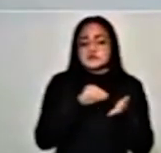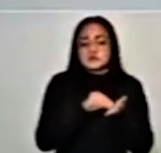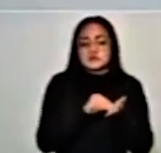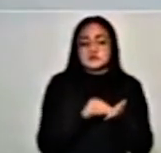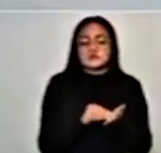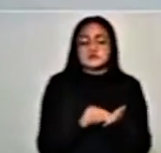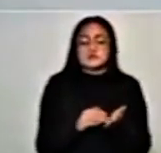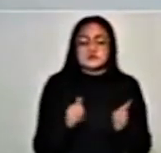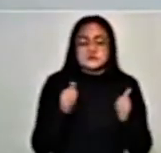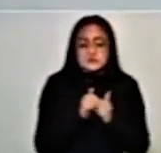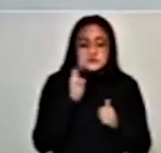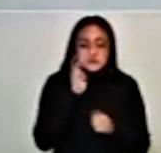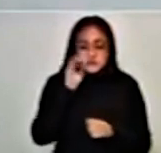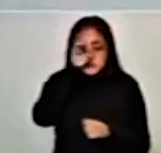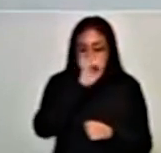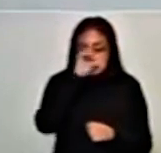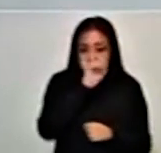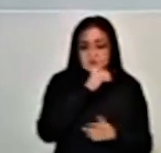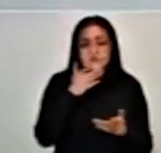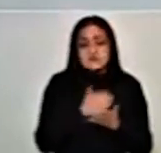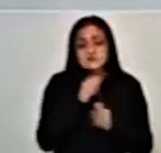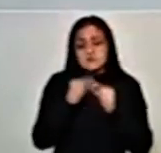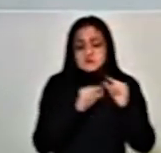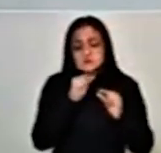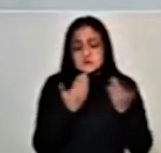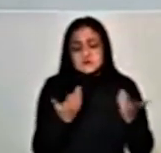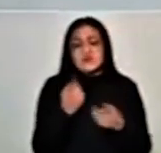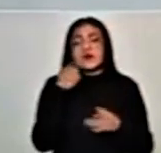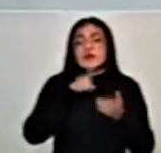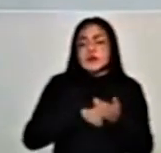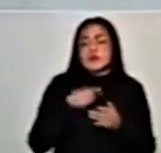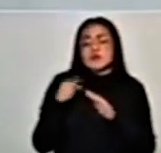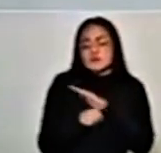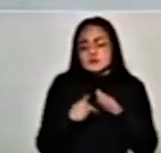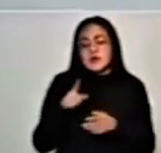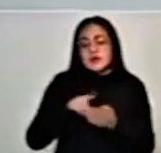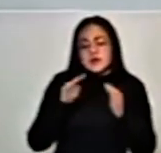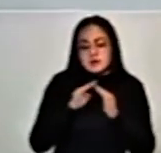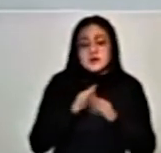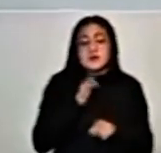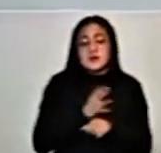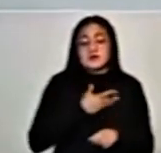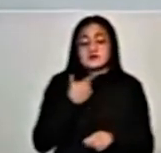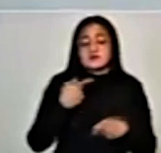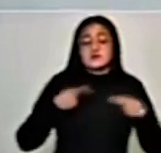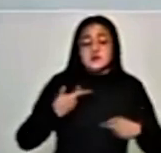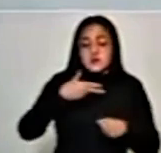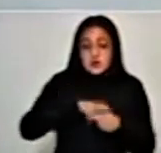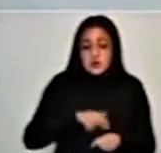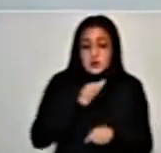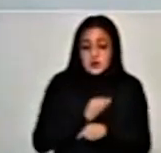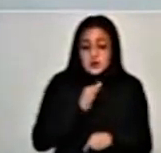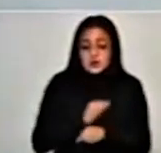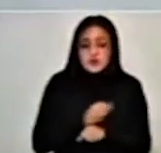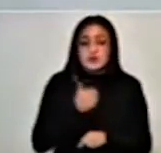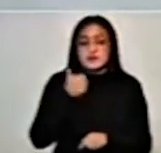continuamos observando su recuperación de forma ambulatoria. Actualmente tenemos 7 pacientes